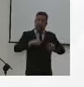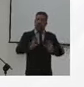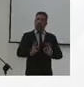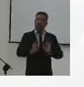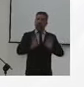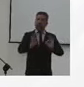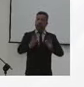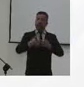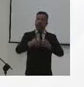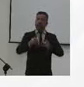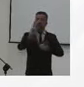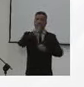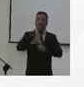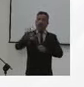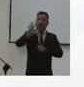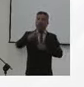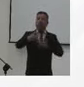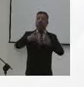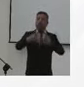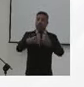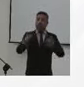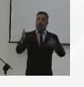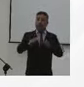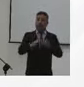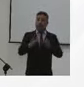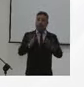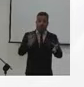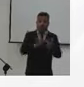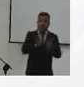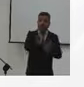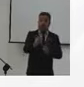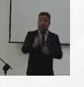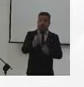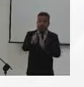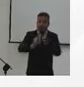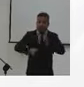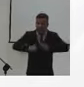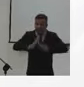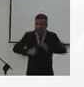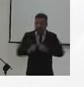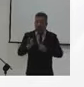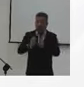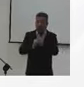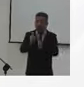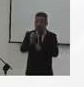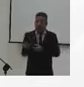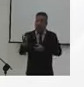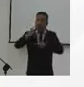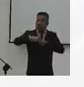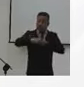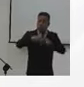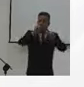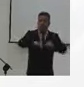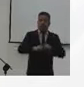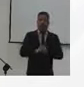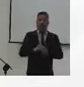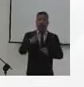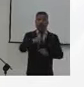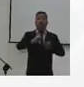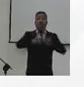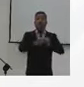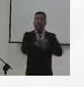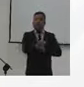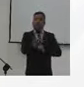poder tener todas las bondades del Sistema Nacional del Deporte y al final que sus atletas puedan participar o puedan estar adscritos a ellas.